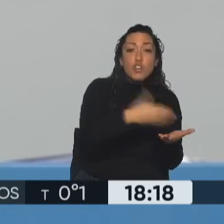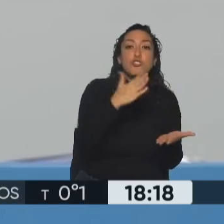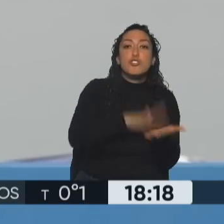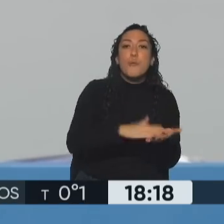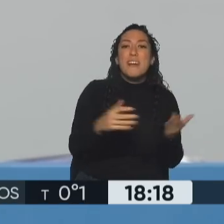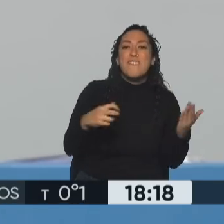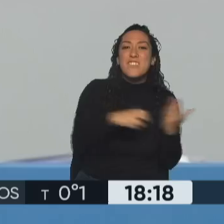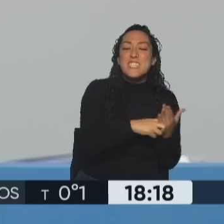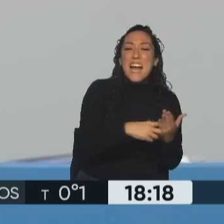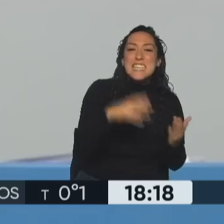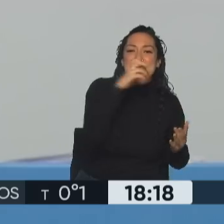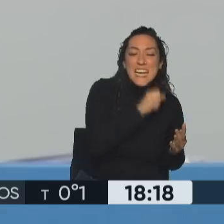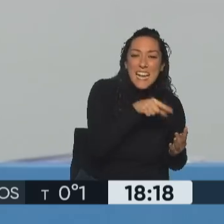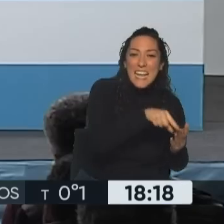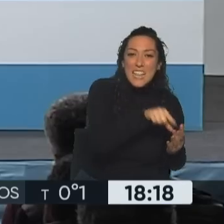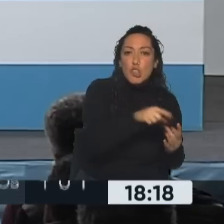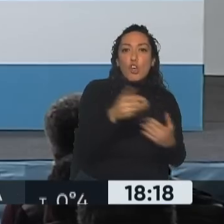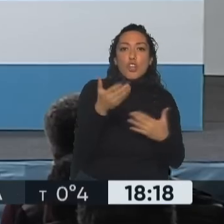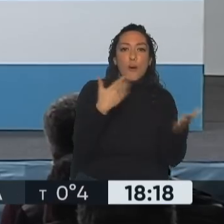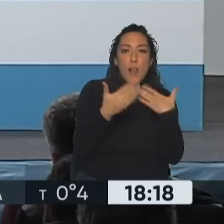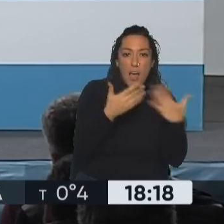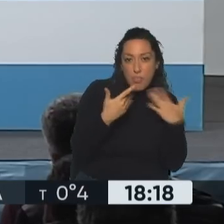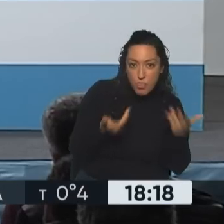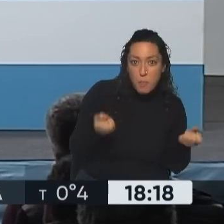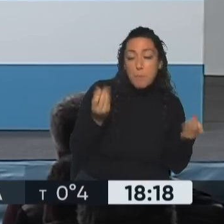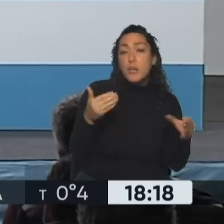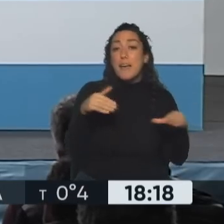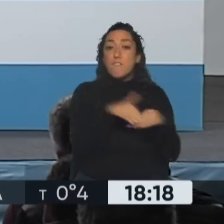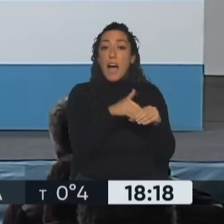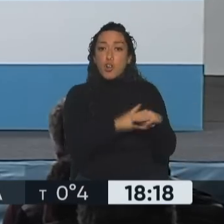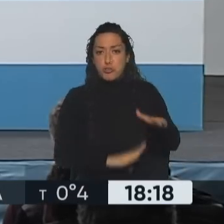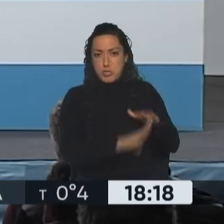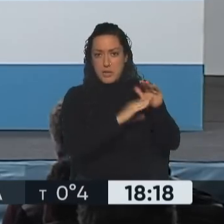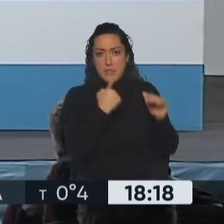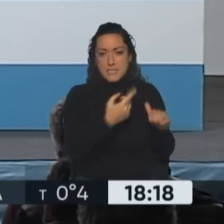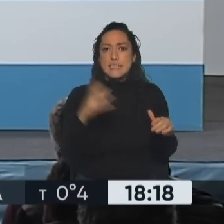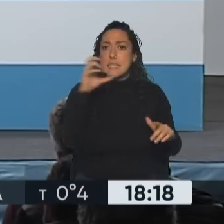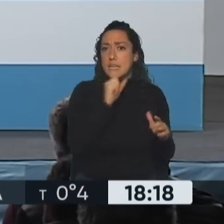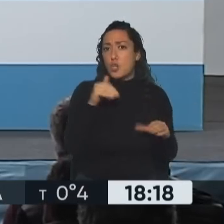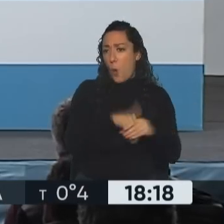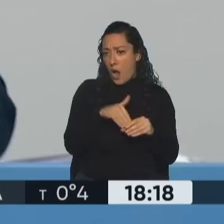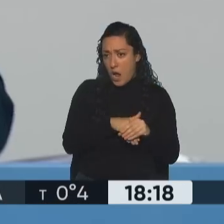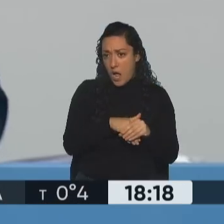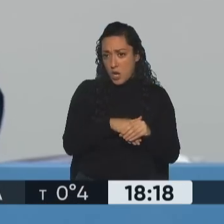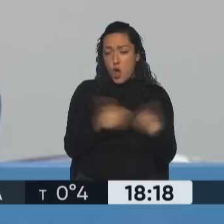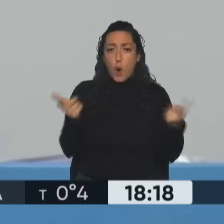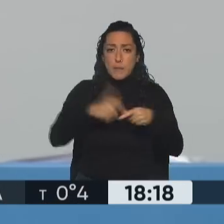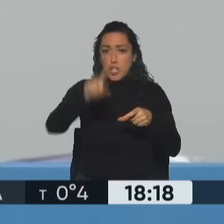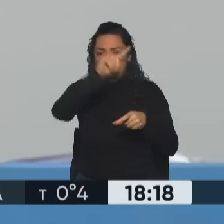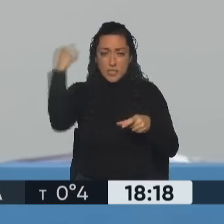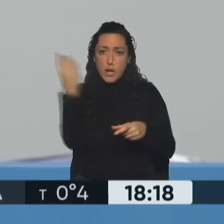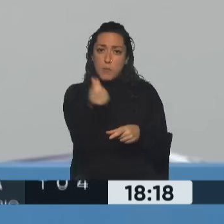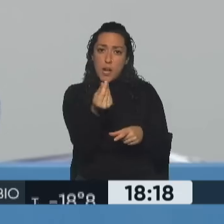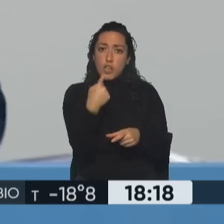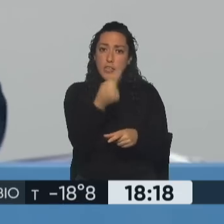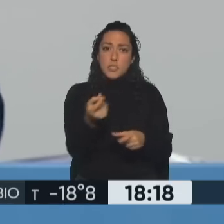porque es un yeite maravilloso. O sea, el Banco Central te dice, no, hay secreto bancario. Los de la Comisión Nacional de Valores te dicen,